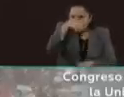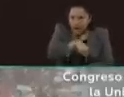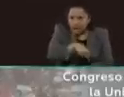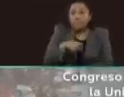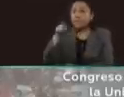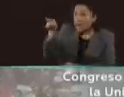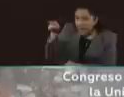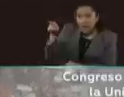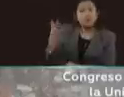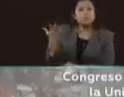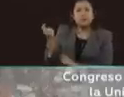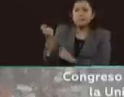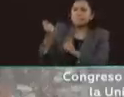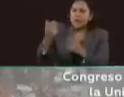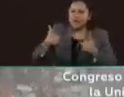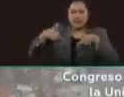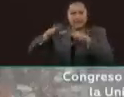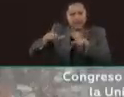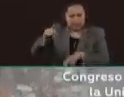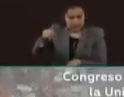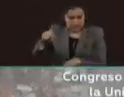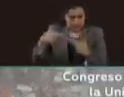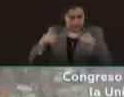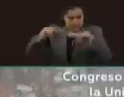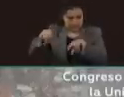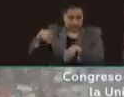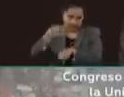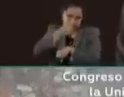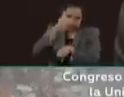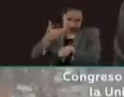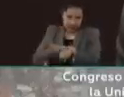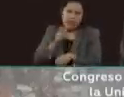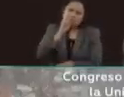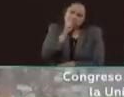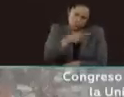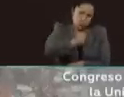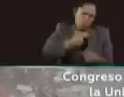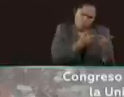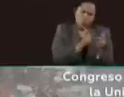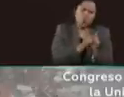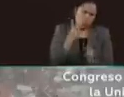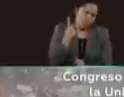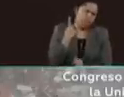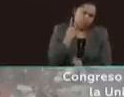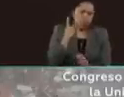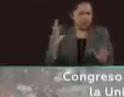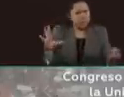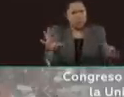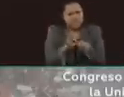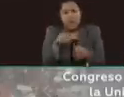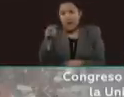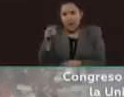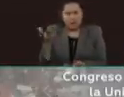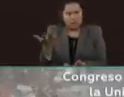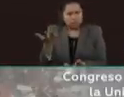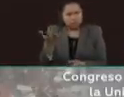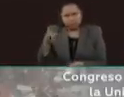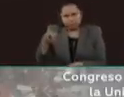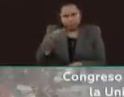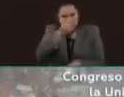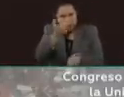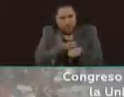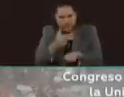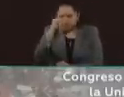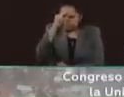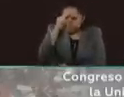movimiento, sí, una secretaria inteligente, sí, con carácter, sí, pero hizo uso de su derecho para